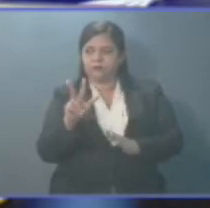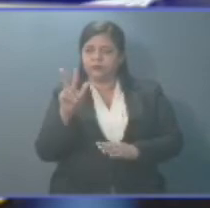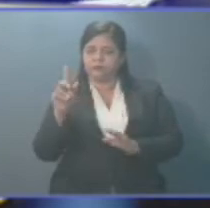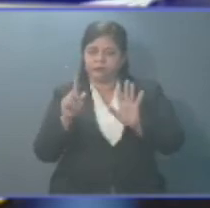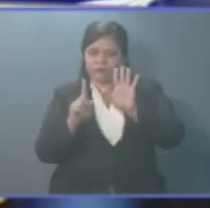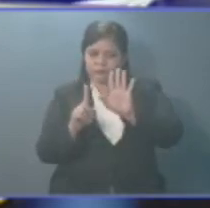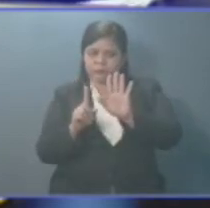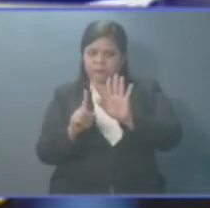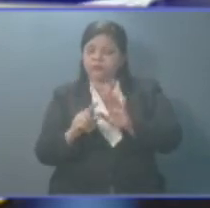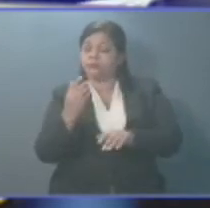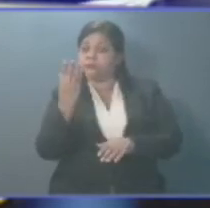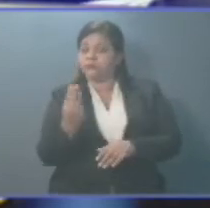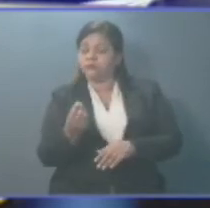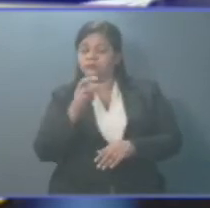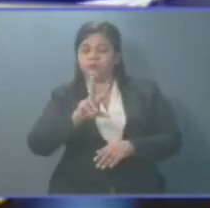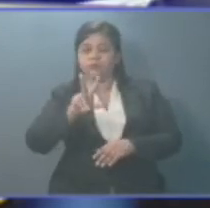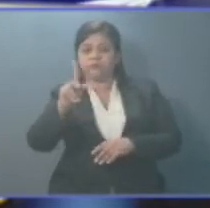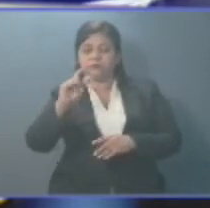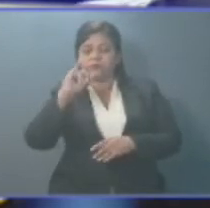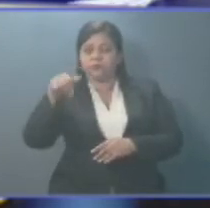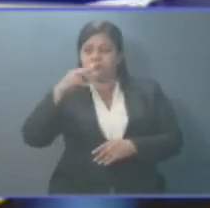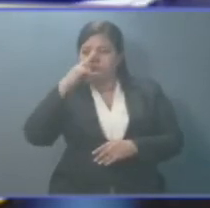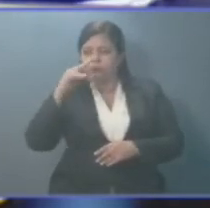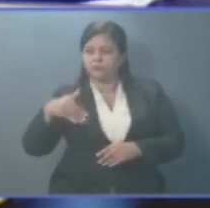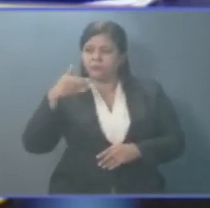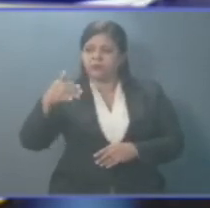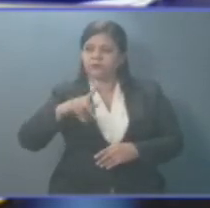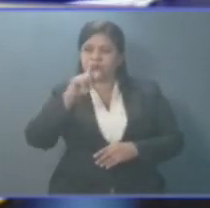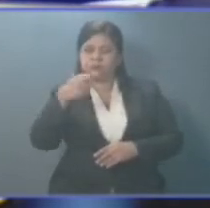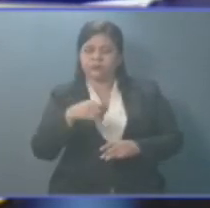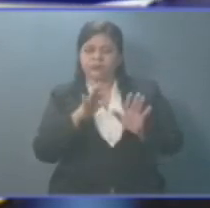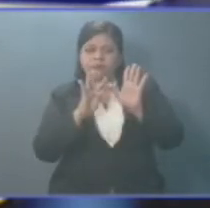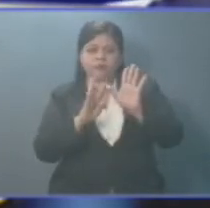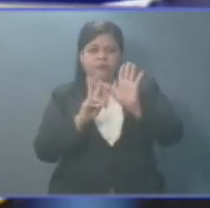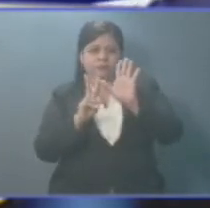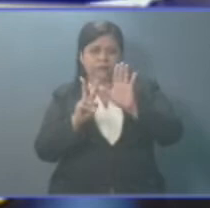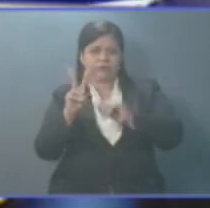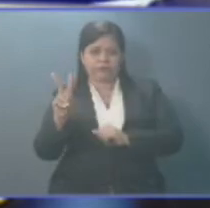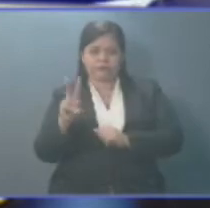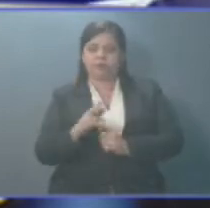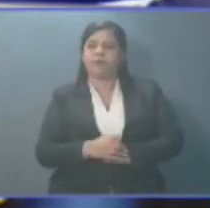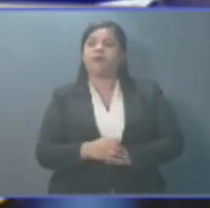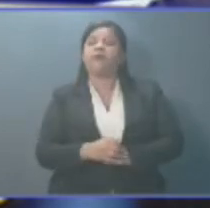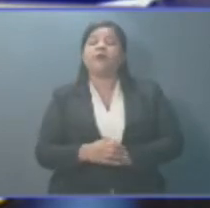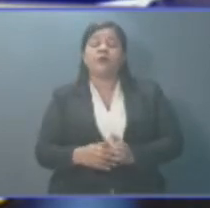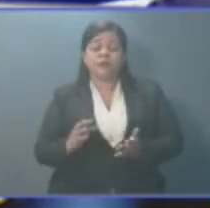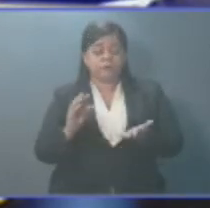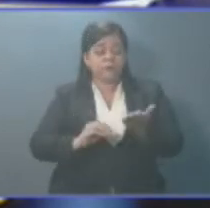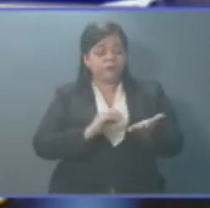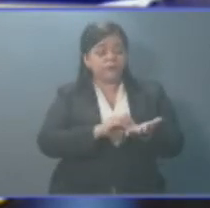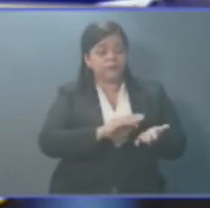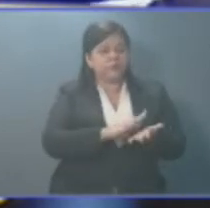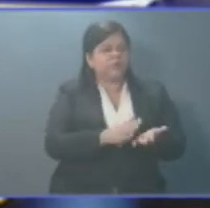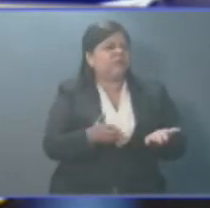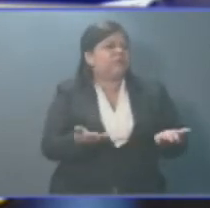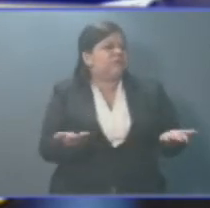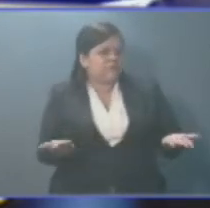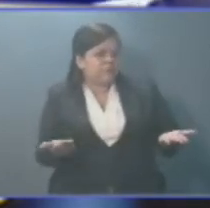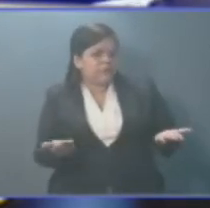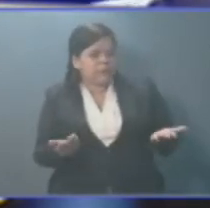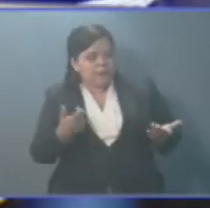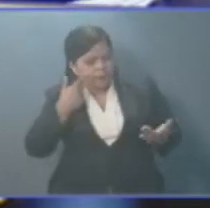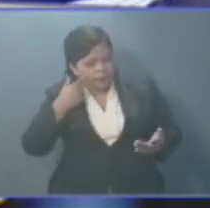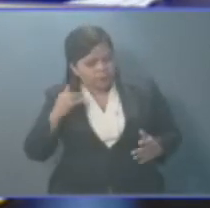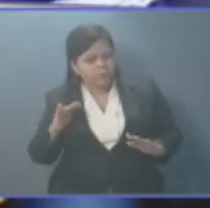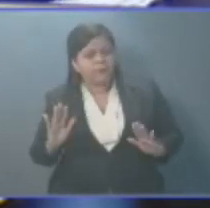236, del 31 de junio de 1972, en el cual se establece que en caso